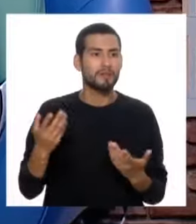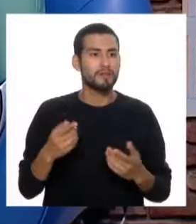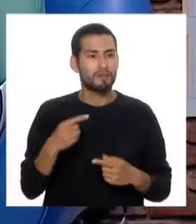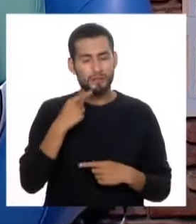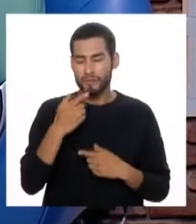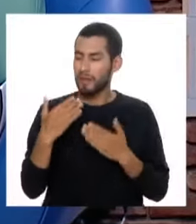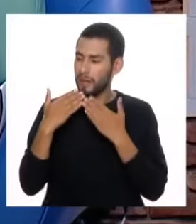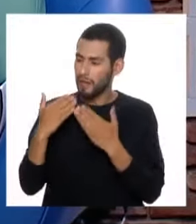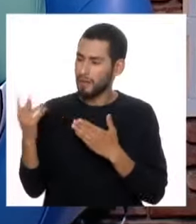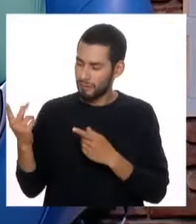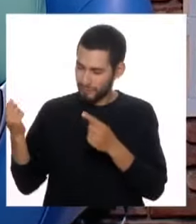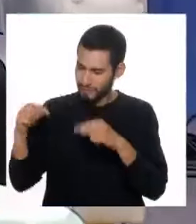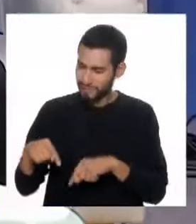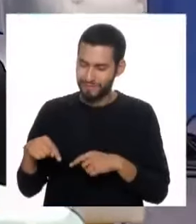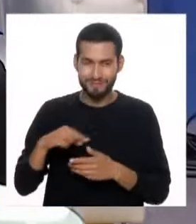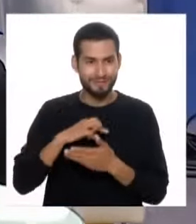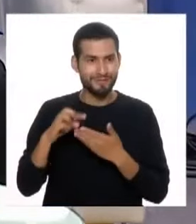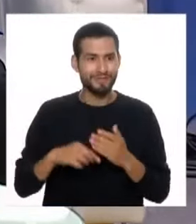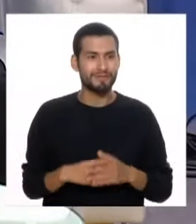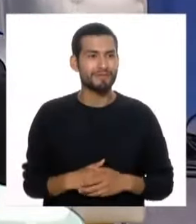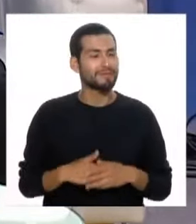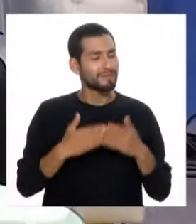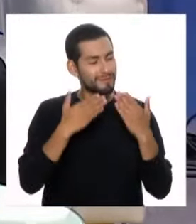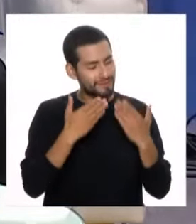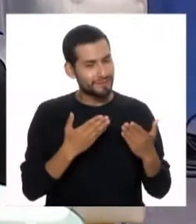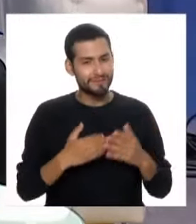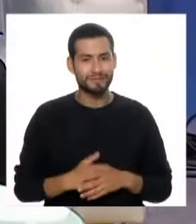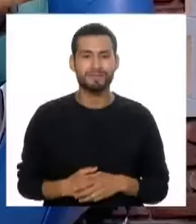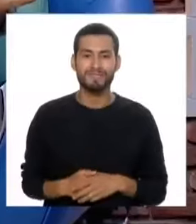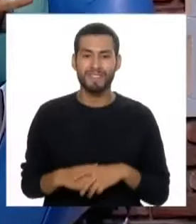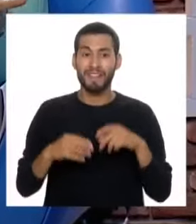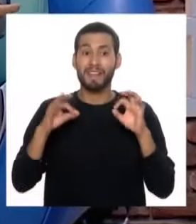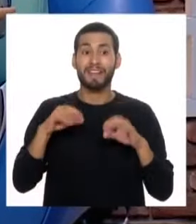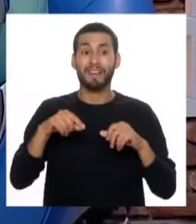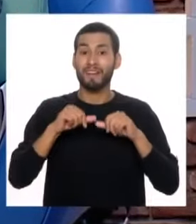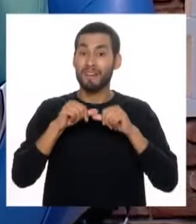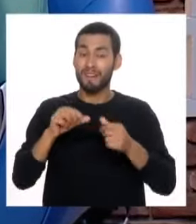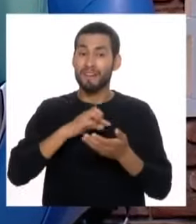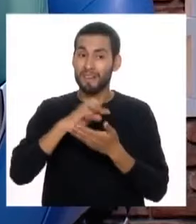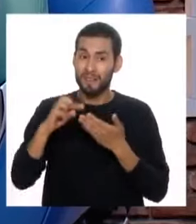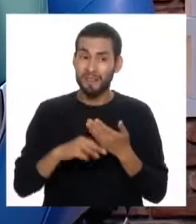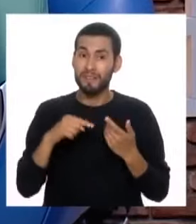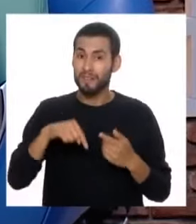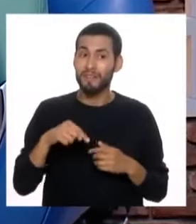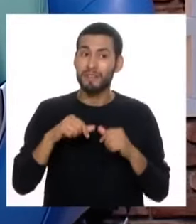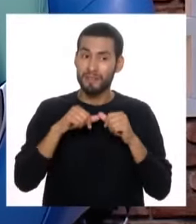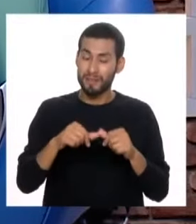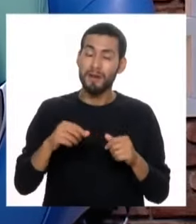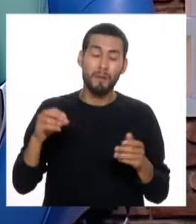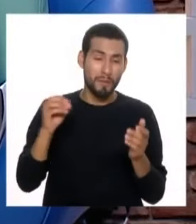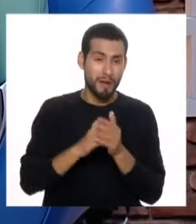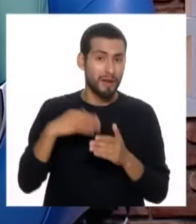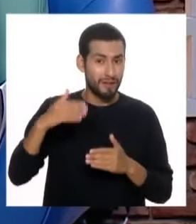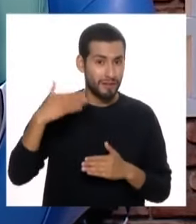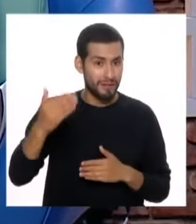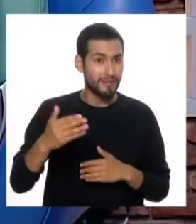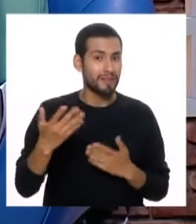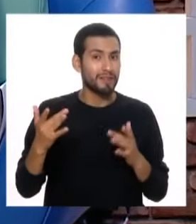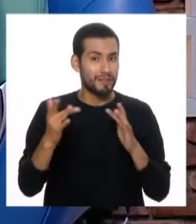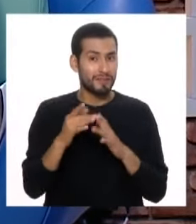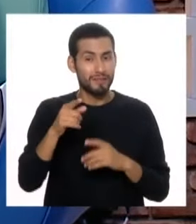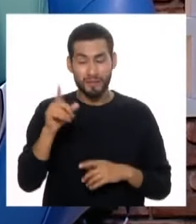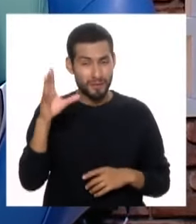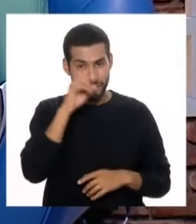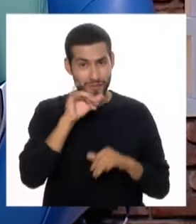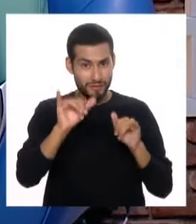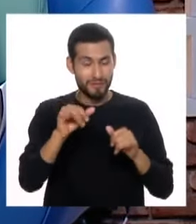decidirlo. Gracias, gracias por haber estado aquí con nosotros. Muchas gracias. Ahora, nosotros continuamos con el programa porque todavía tenemos mucho más Conecta. Así que no te